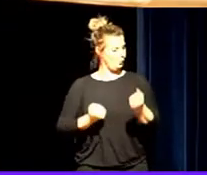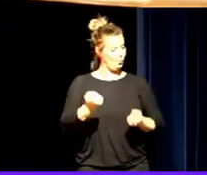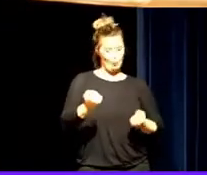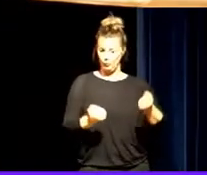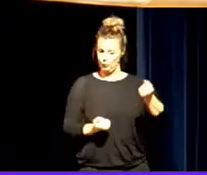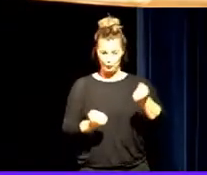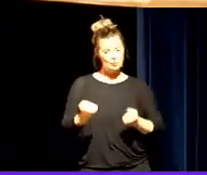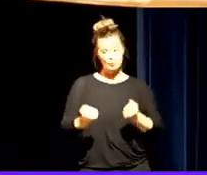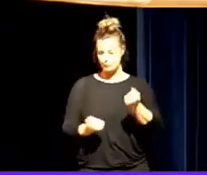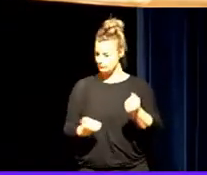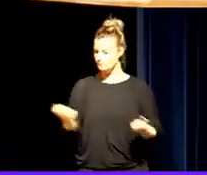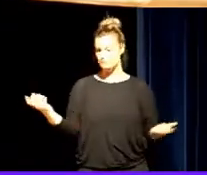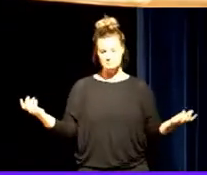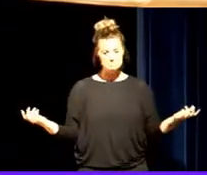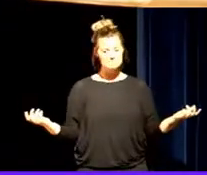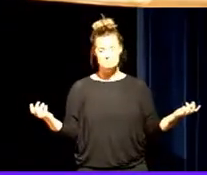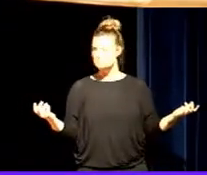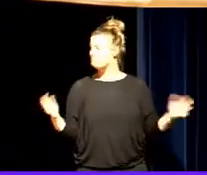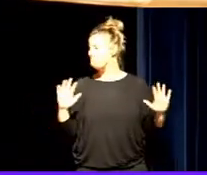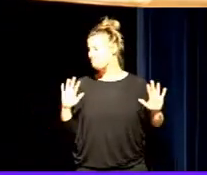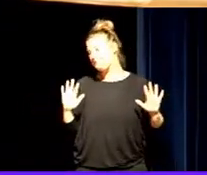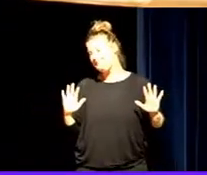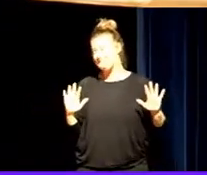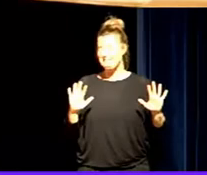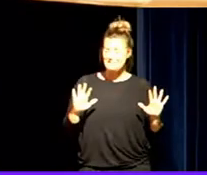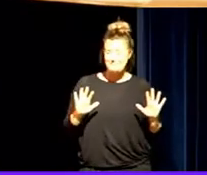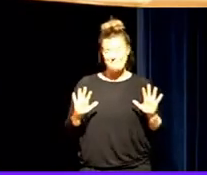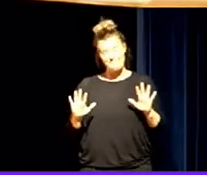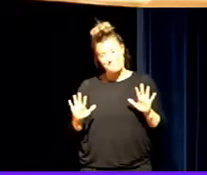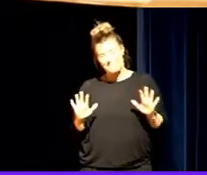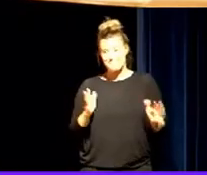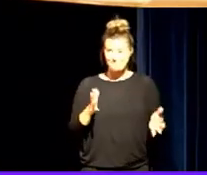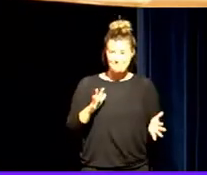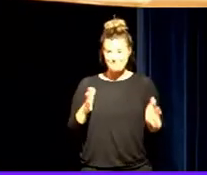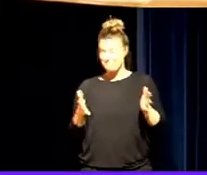conducen, pero...